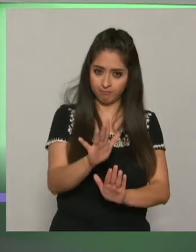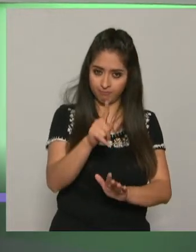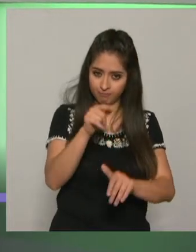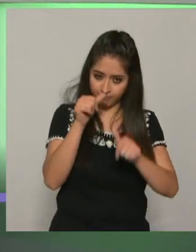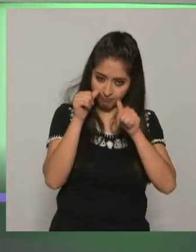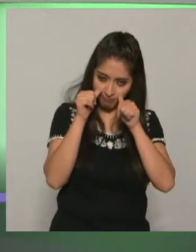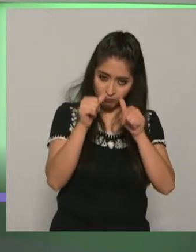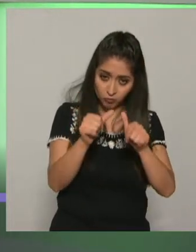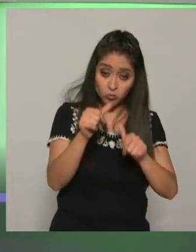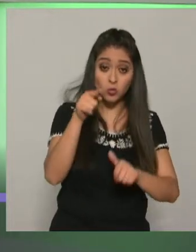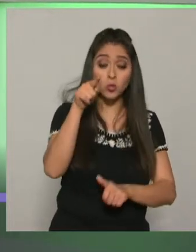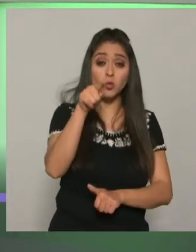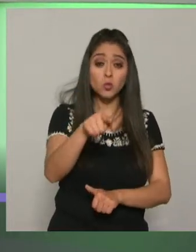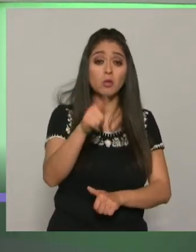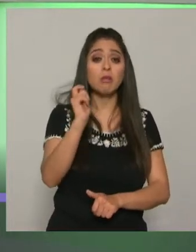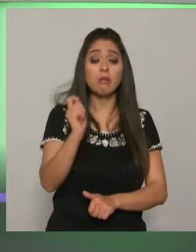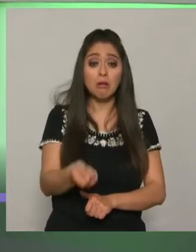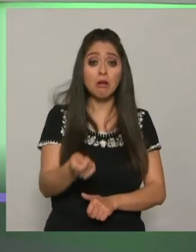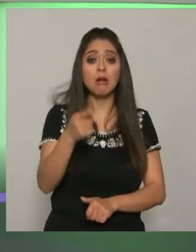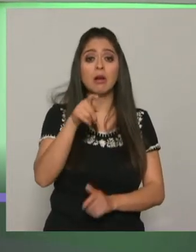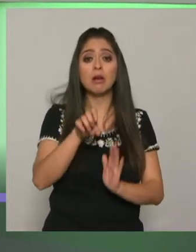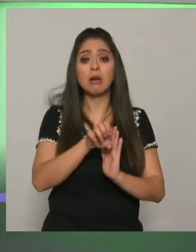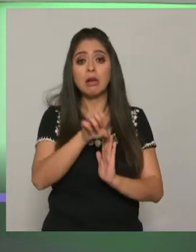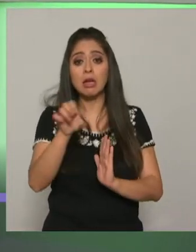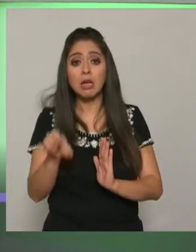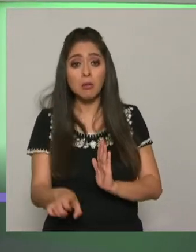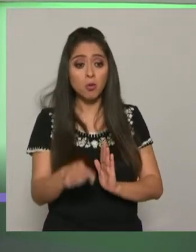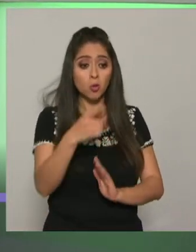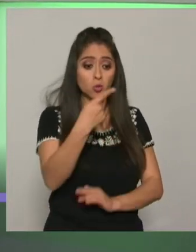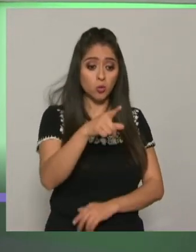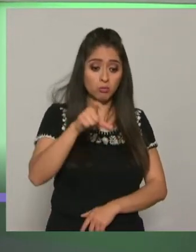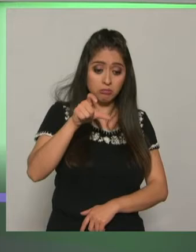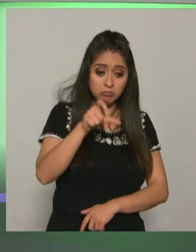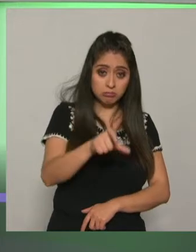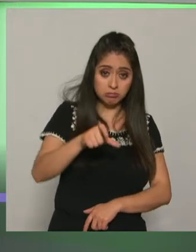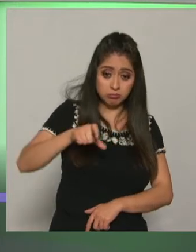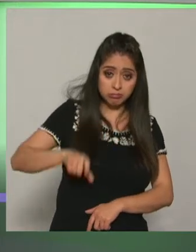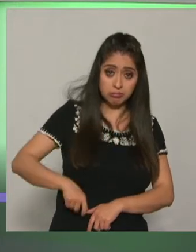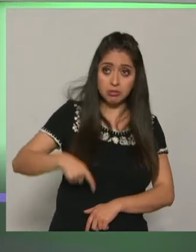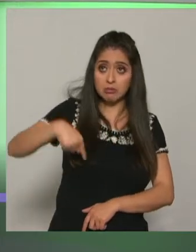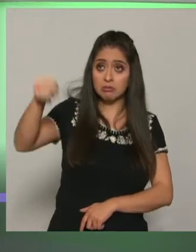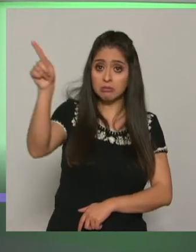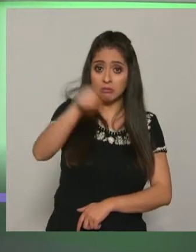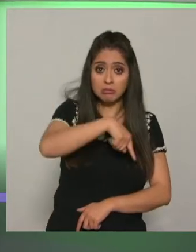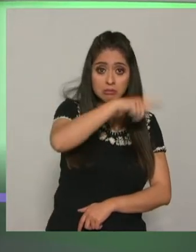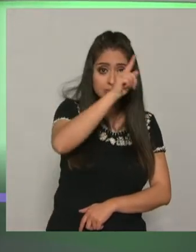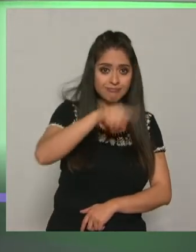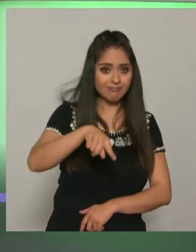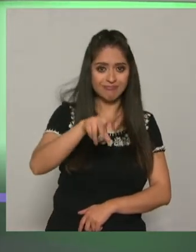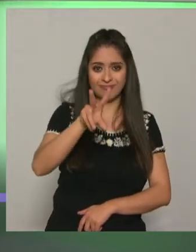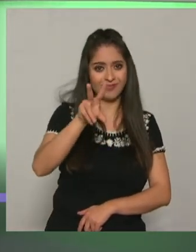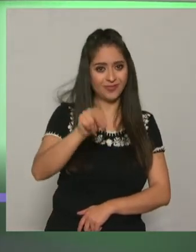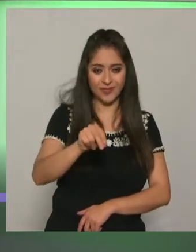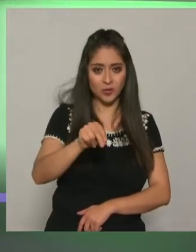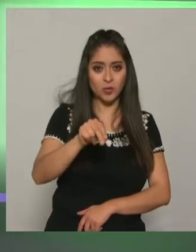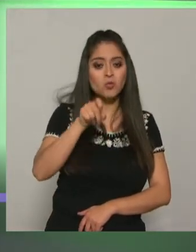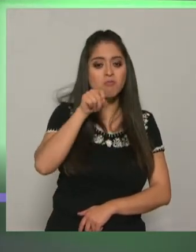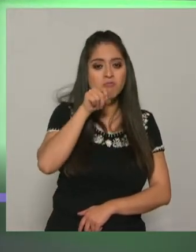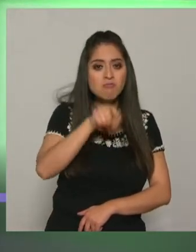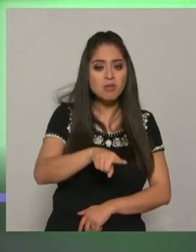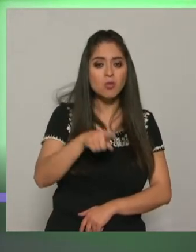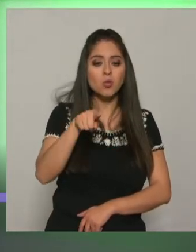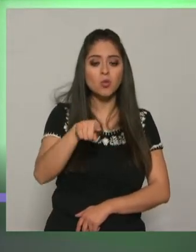no es para que tampoco traigas ni la tarjeta contigo de para arriba y para abajo, porque entonces tú mismo te